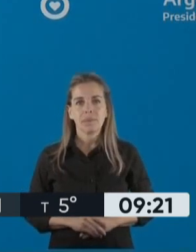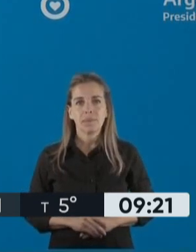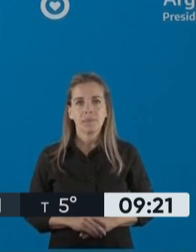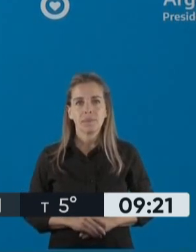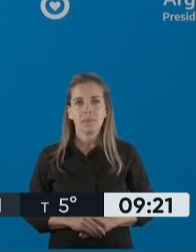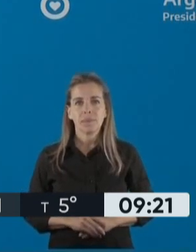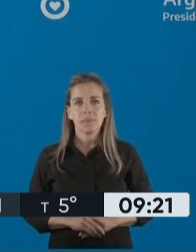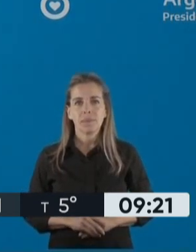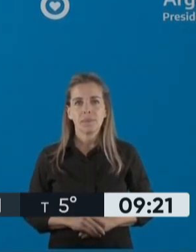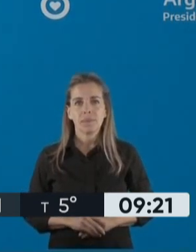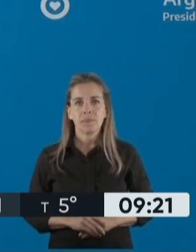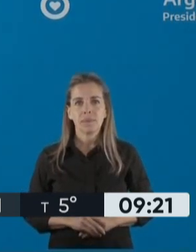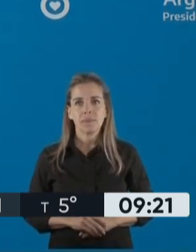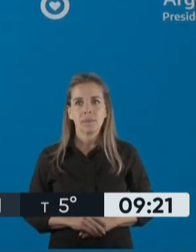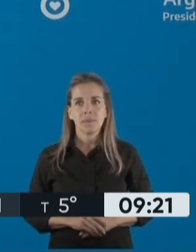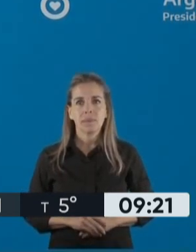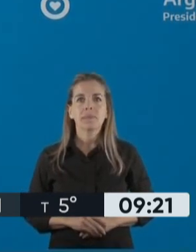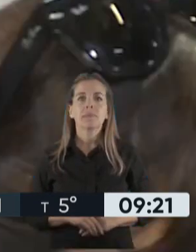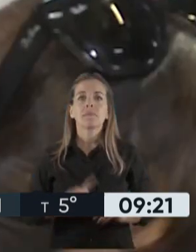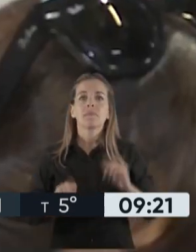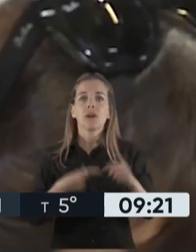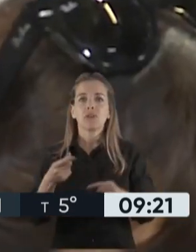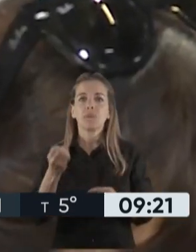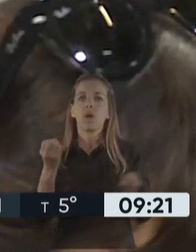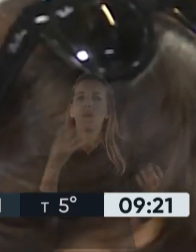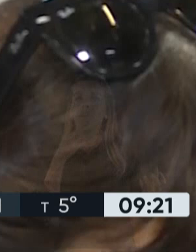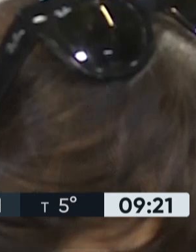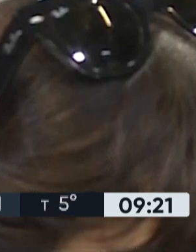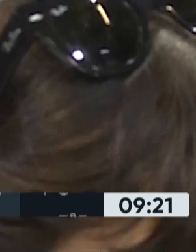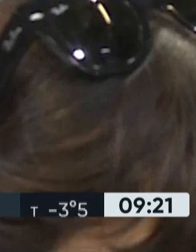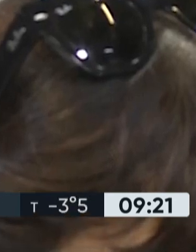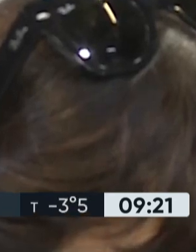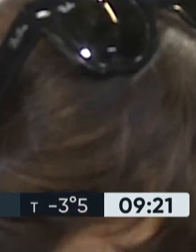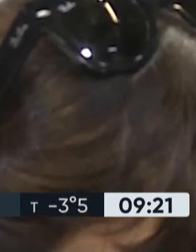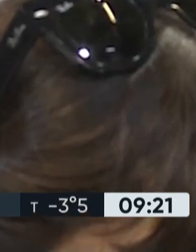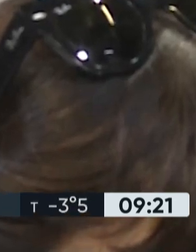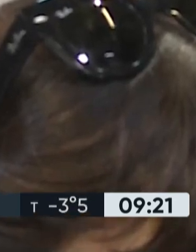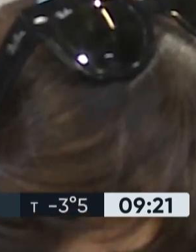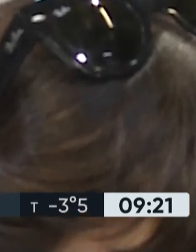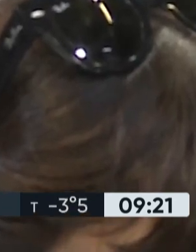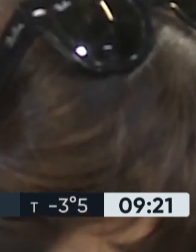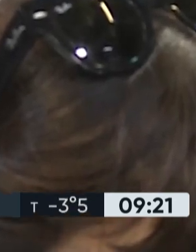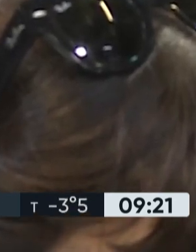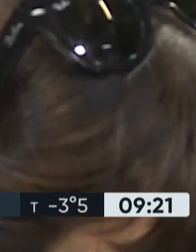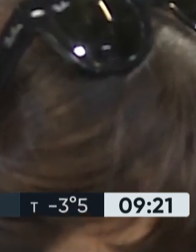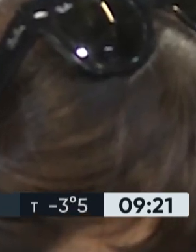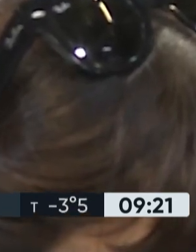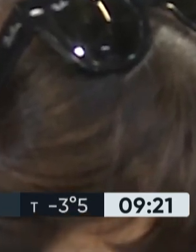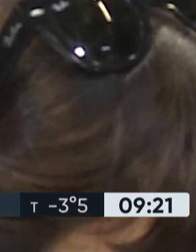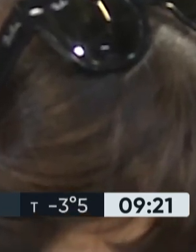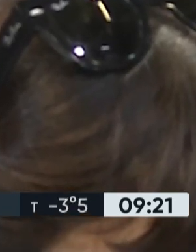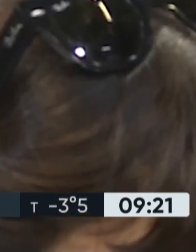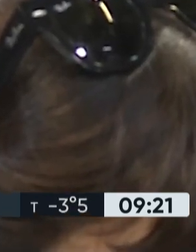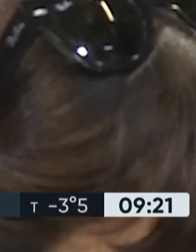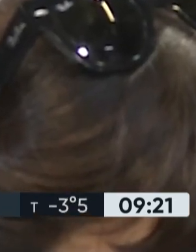Pablo Gagliano, de Radio Continental. Buen día. La consulta es la siguiente. En junio aumentan jubilaciones,